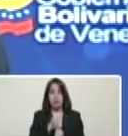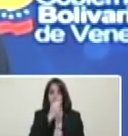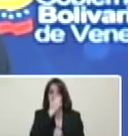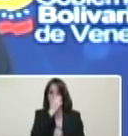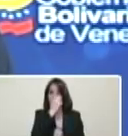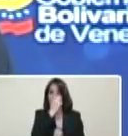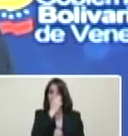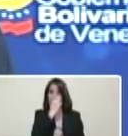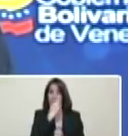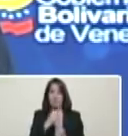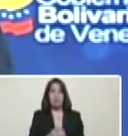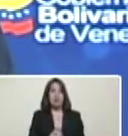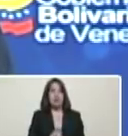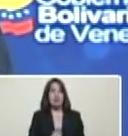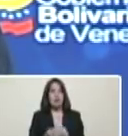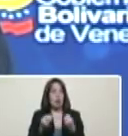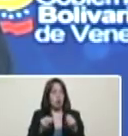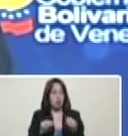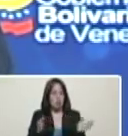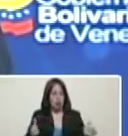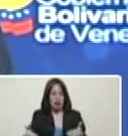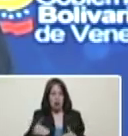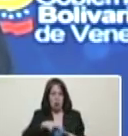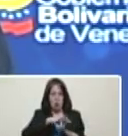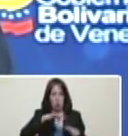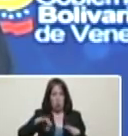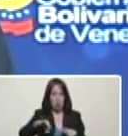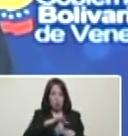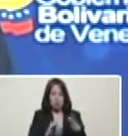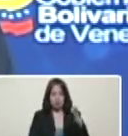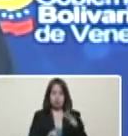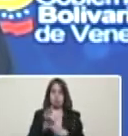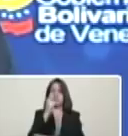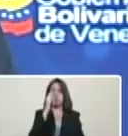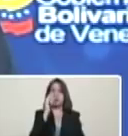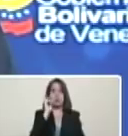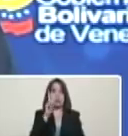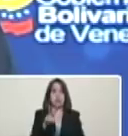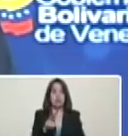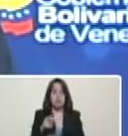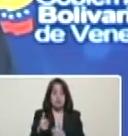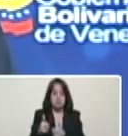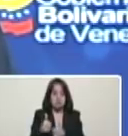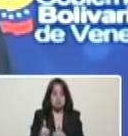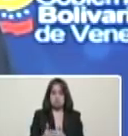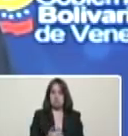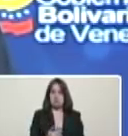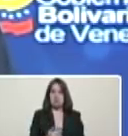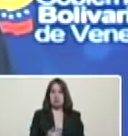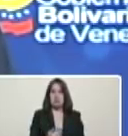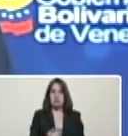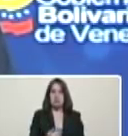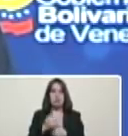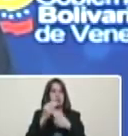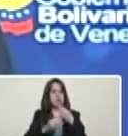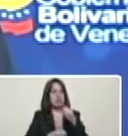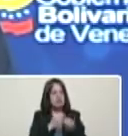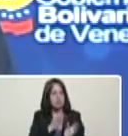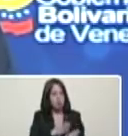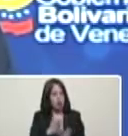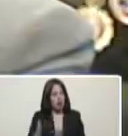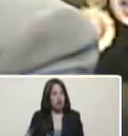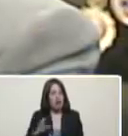Recuperar el concepto del conuco. Yo he insistido mucho en eso, compañero Castro Soteldo. Inclusive hicimos una